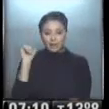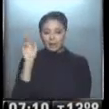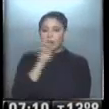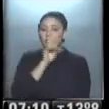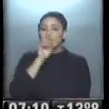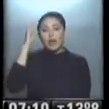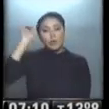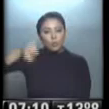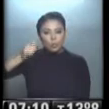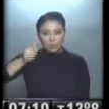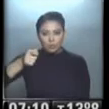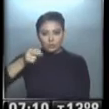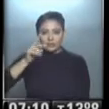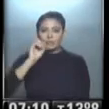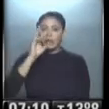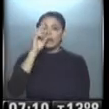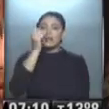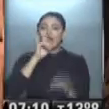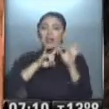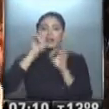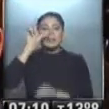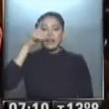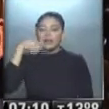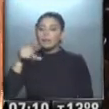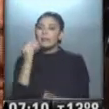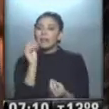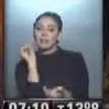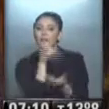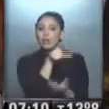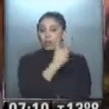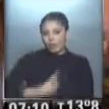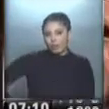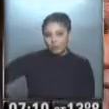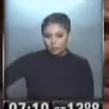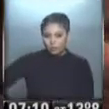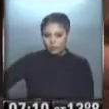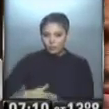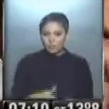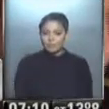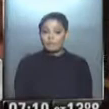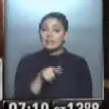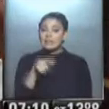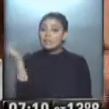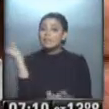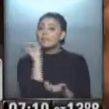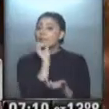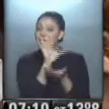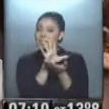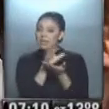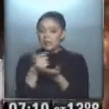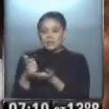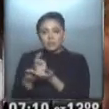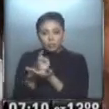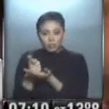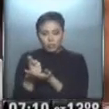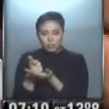instrucción santafesina Raquel Cosgaya y dirigido al gobernador Antonio Bonfatti. Fue un mensaje enviado desde un aparato